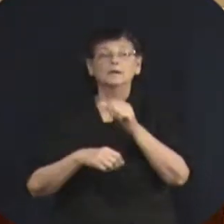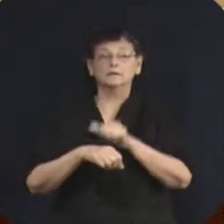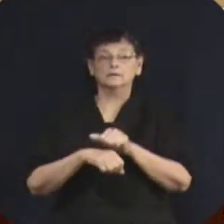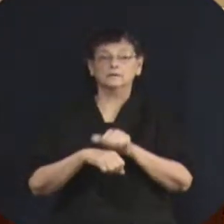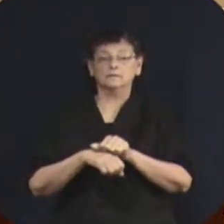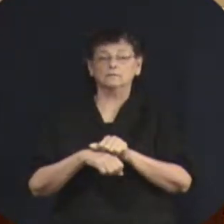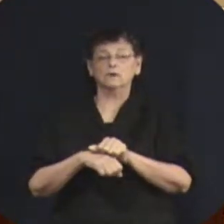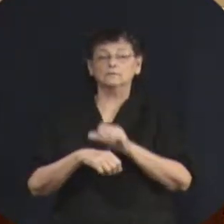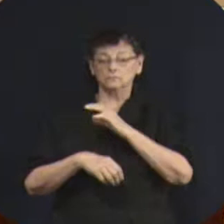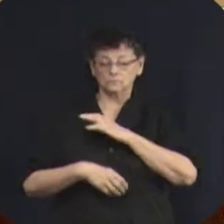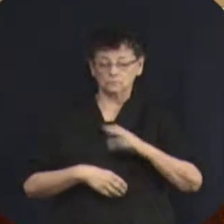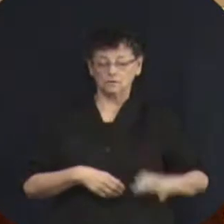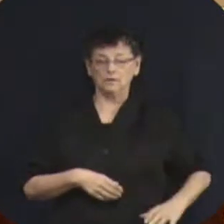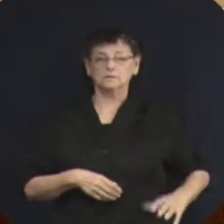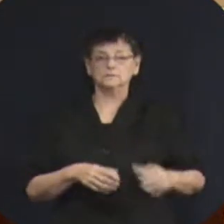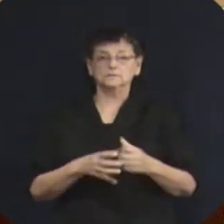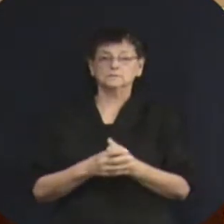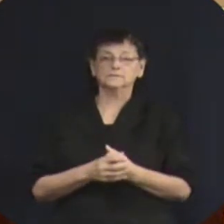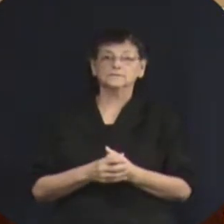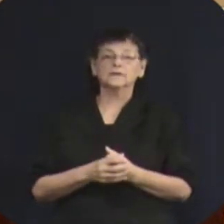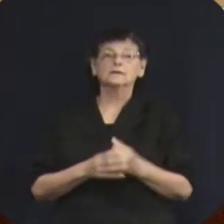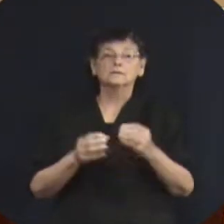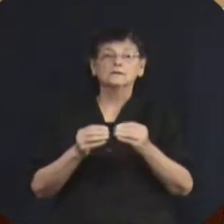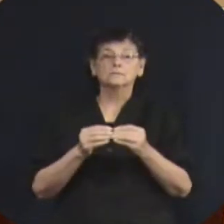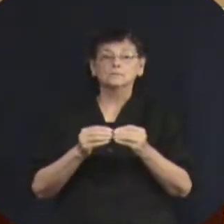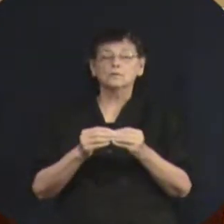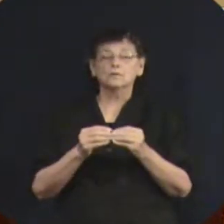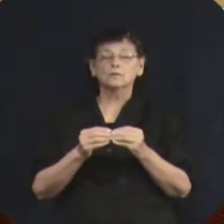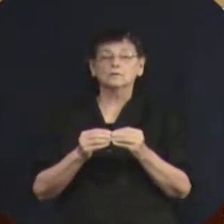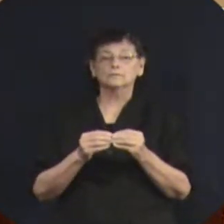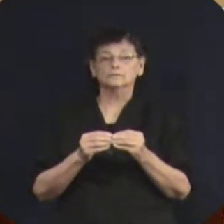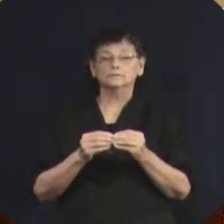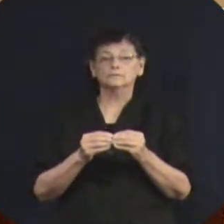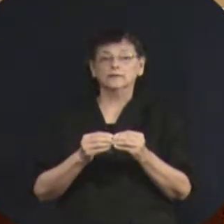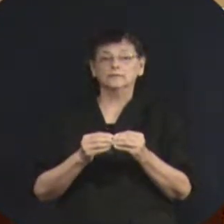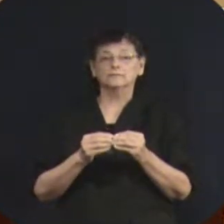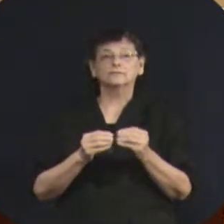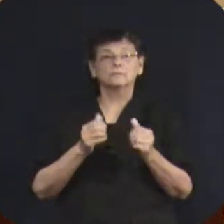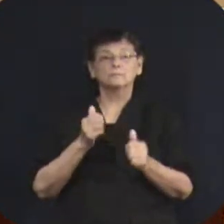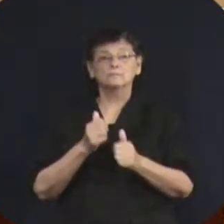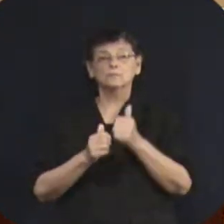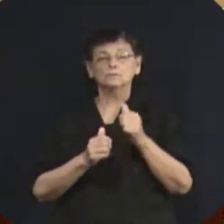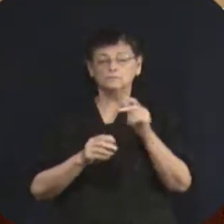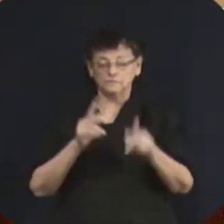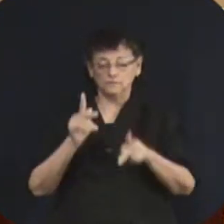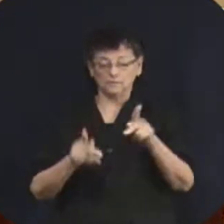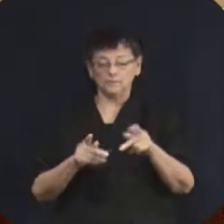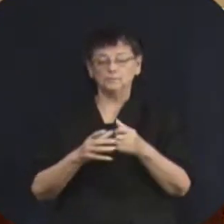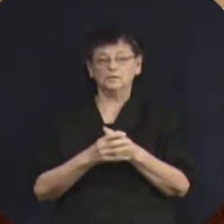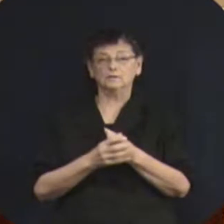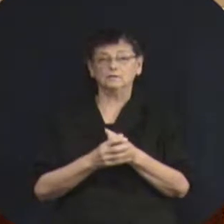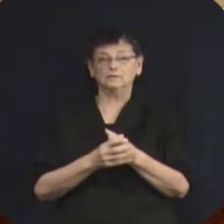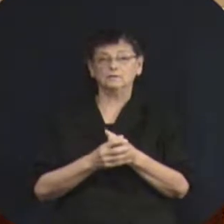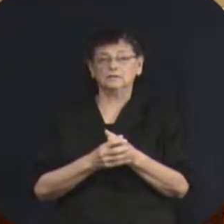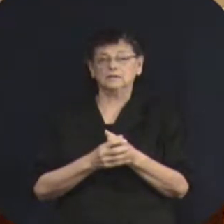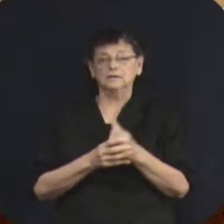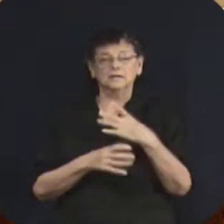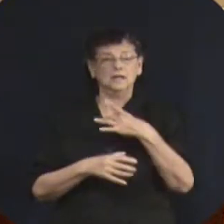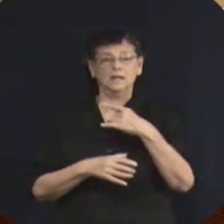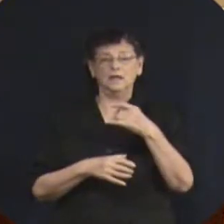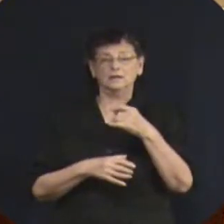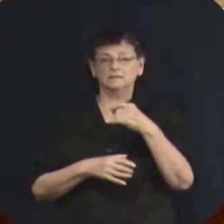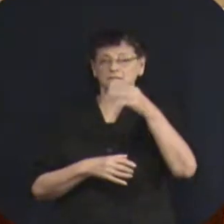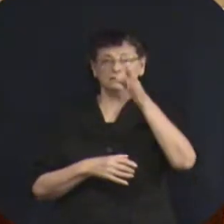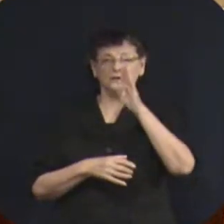roca era Cristo. Mas, sin embargo, la mayoría de ellos desagradaron a